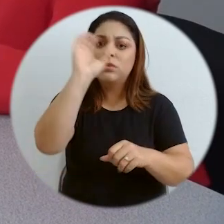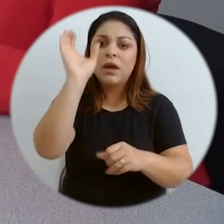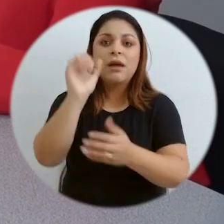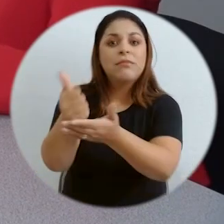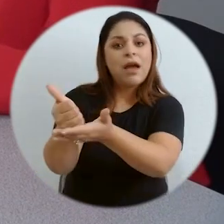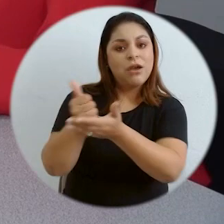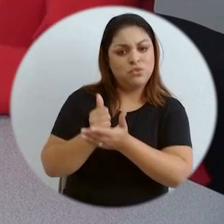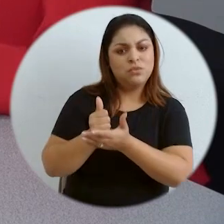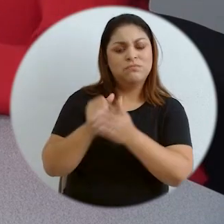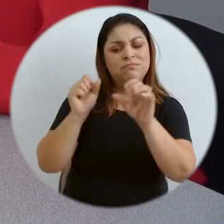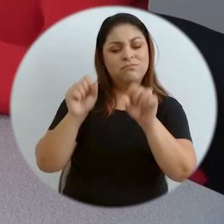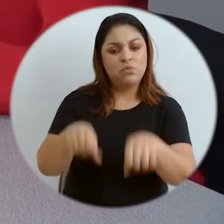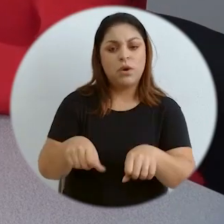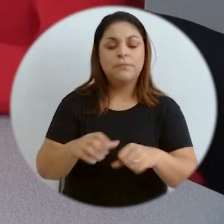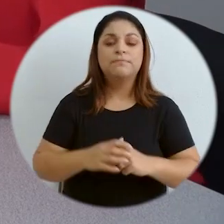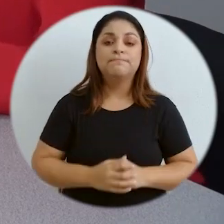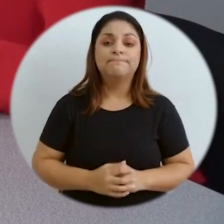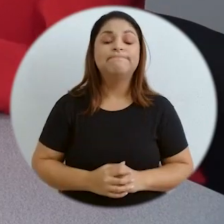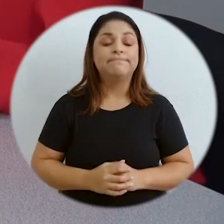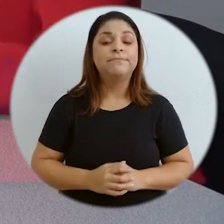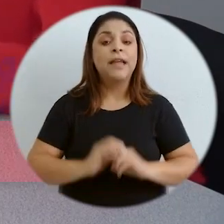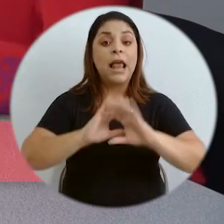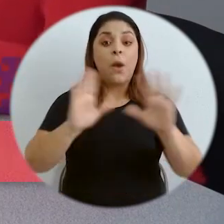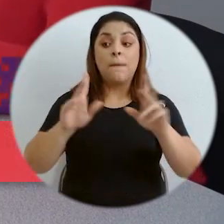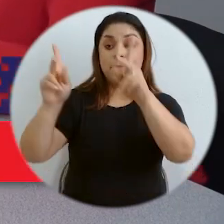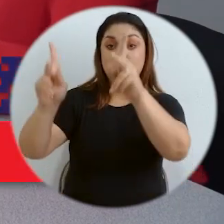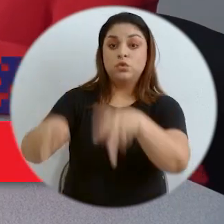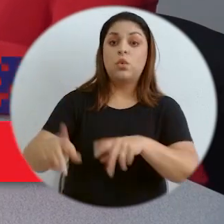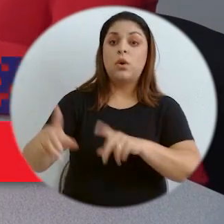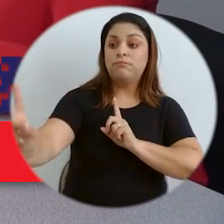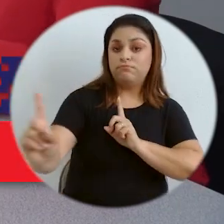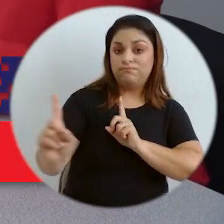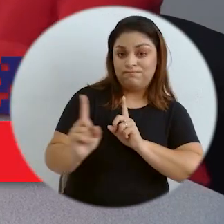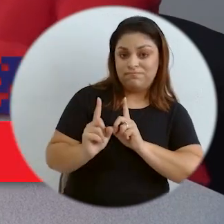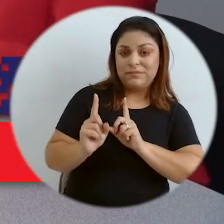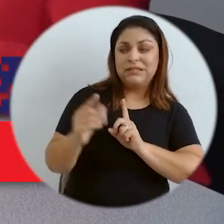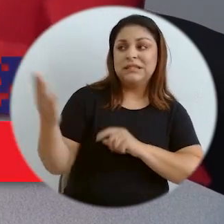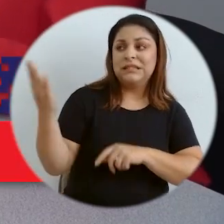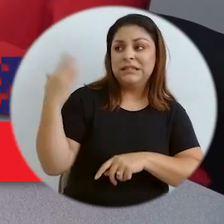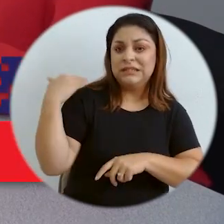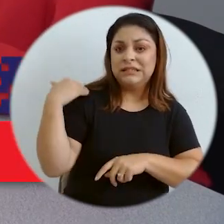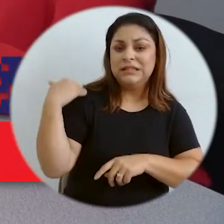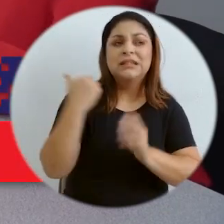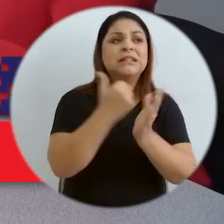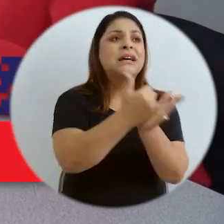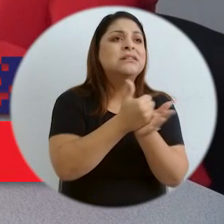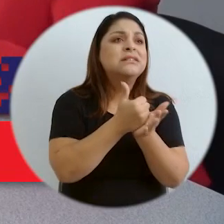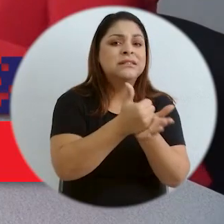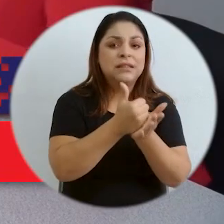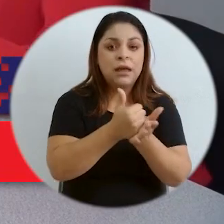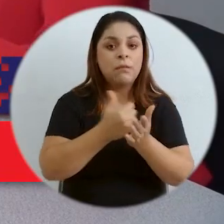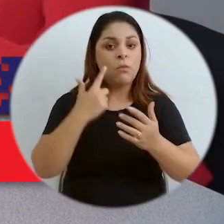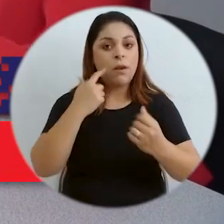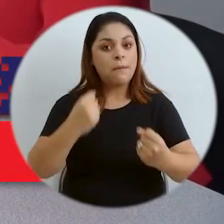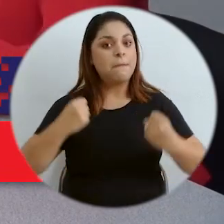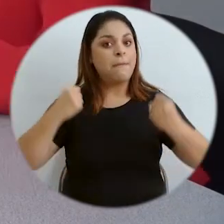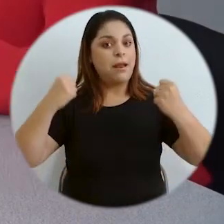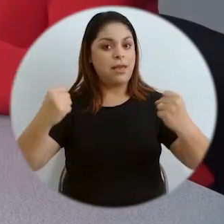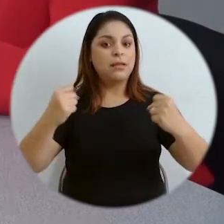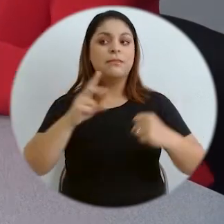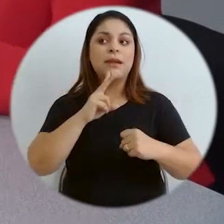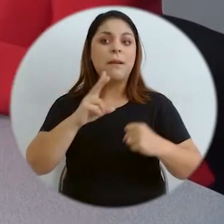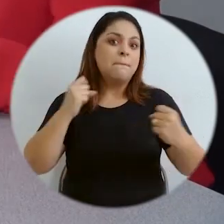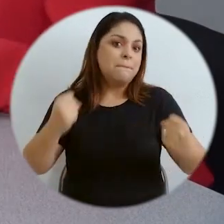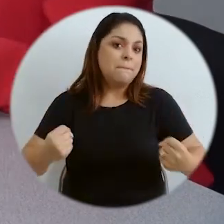ayuda. Claro, ya cuando esta persona se aproxima, ¿verdad?, y que tiene la valentía, porque en muchas ocasiones podemos